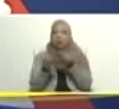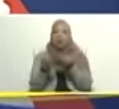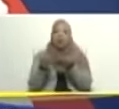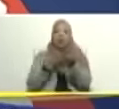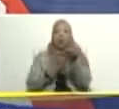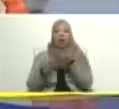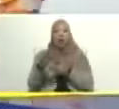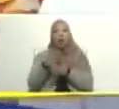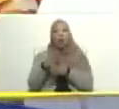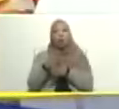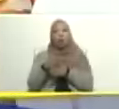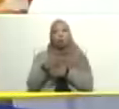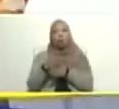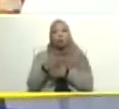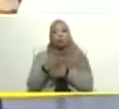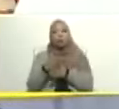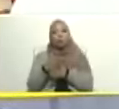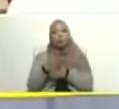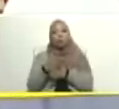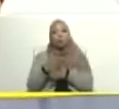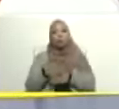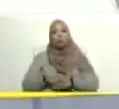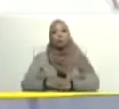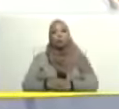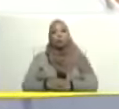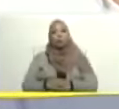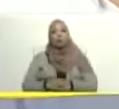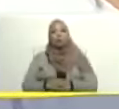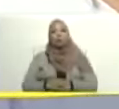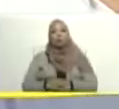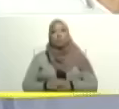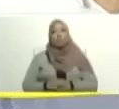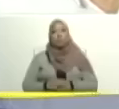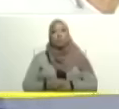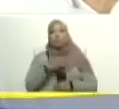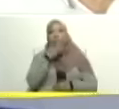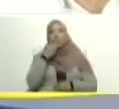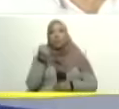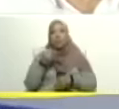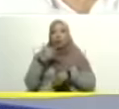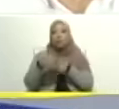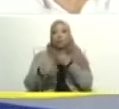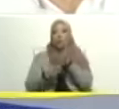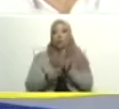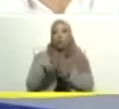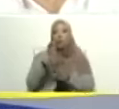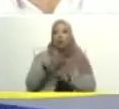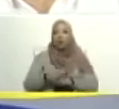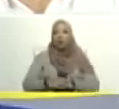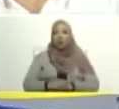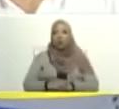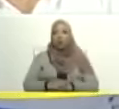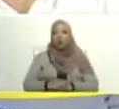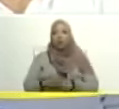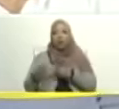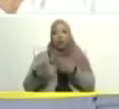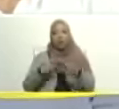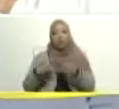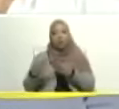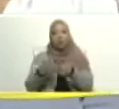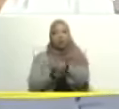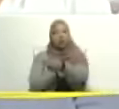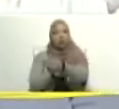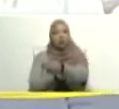familia. Así que venimos de paso en paso avanzando en lo que debe ser una relación de